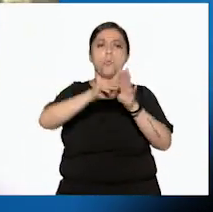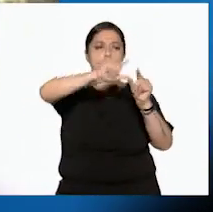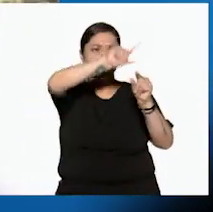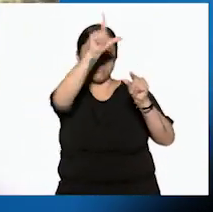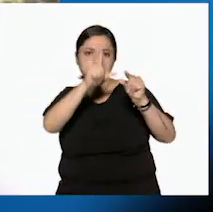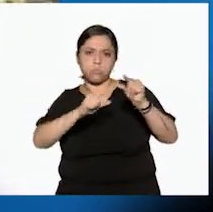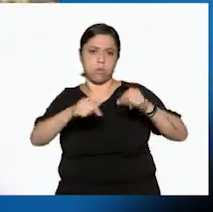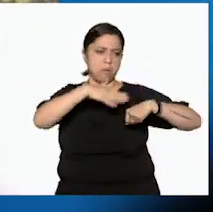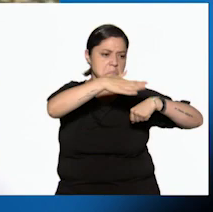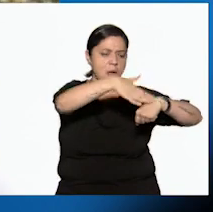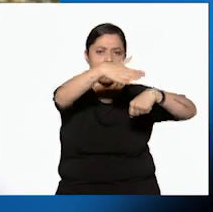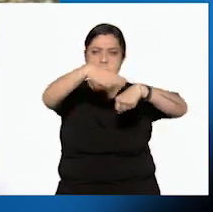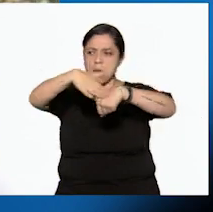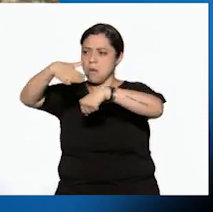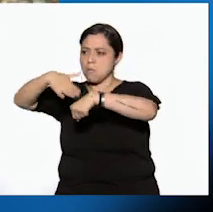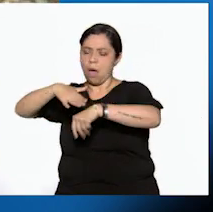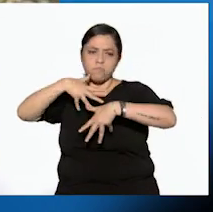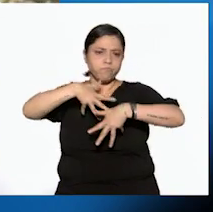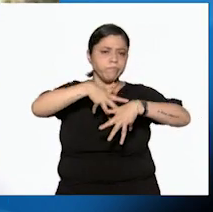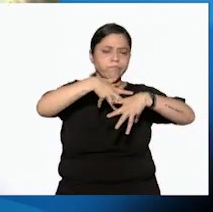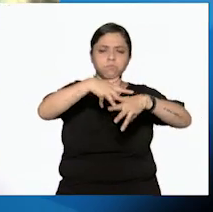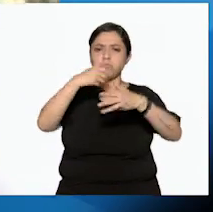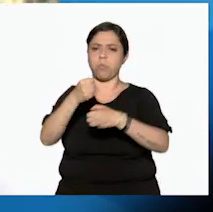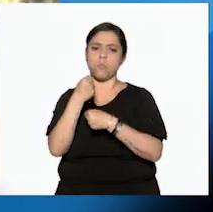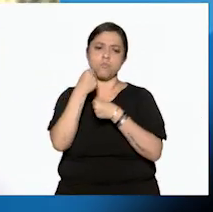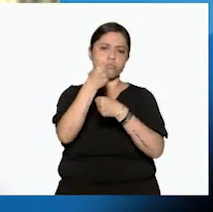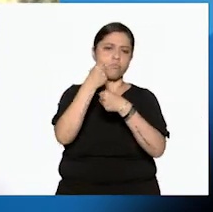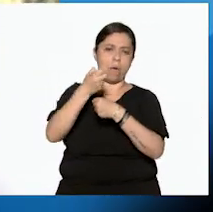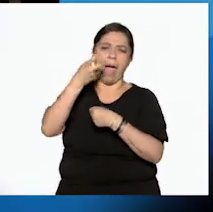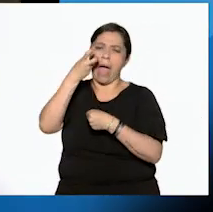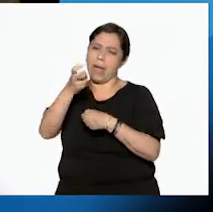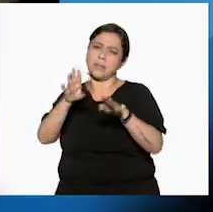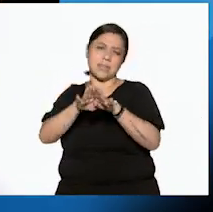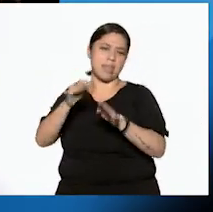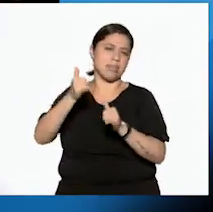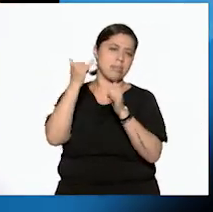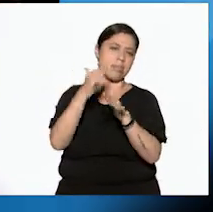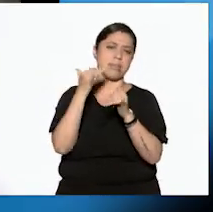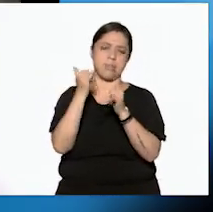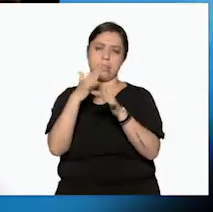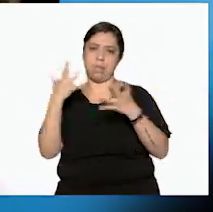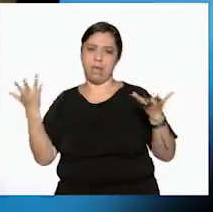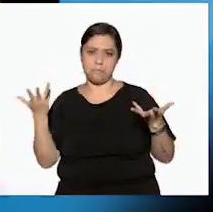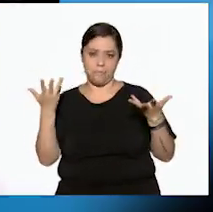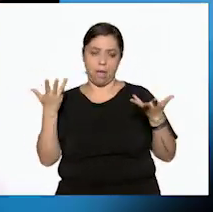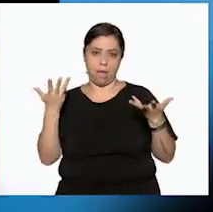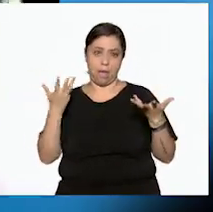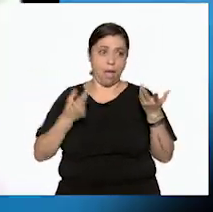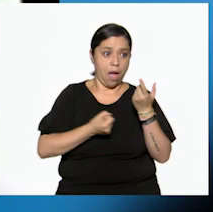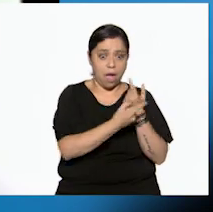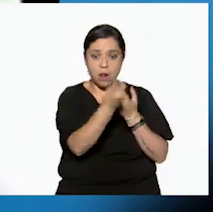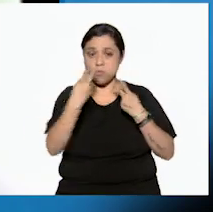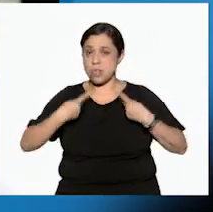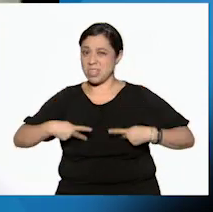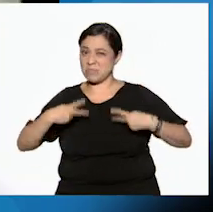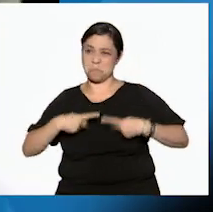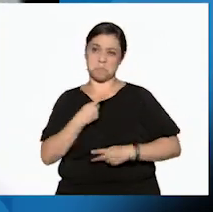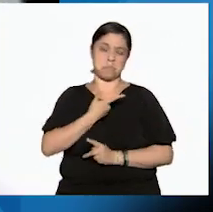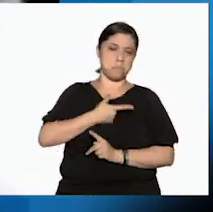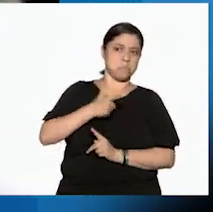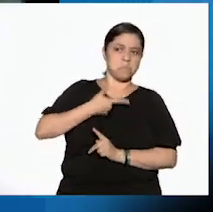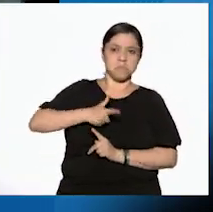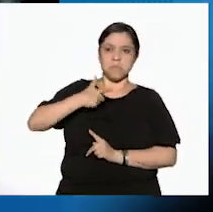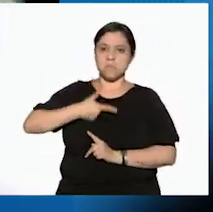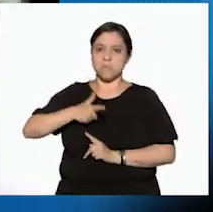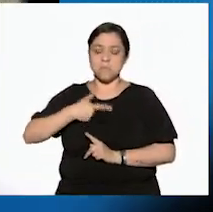todo el país, señalando que se trataba de un fraude electoral. El descontento popular rindió frutos. Al